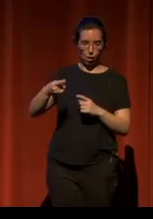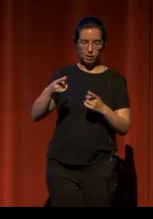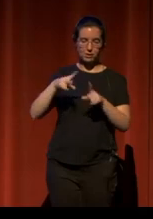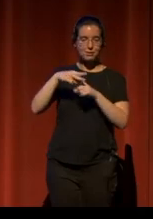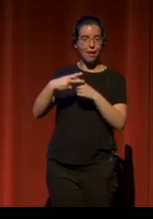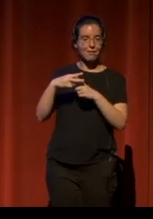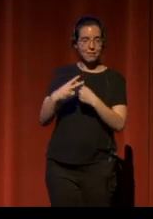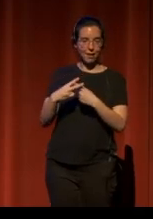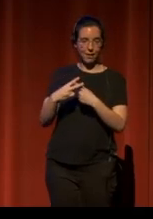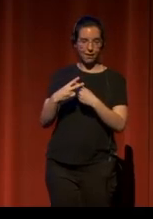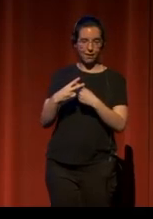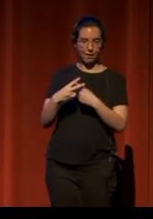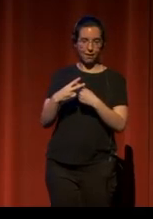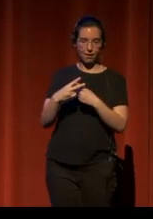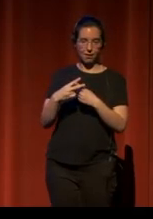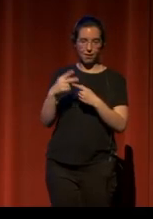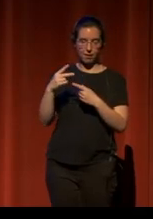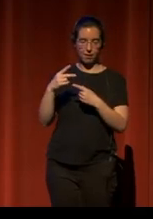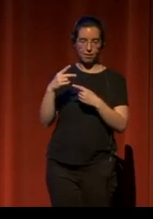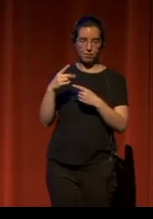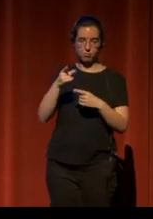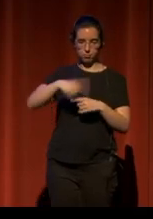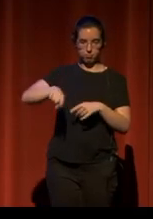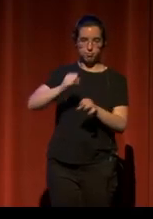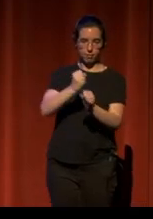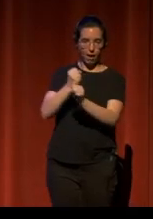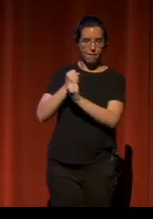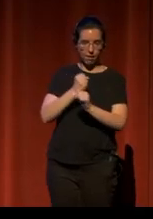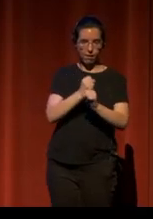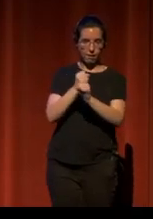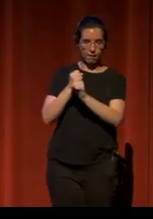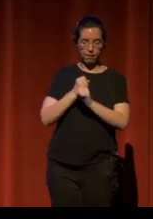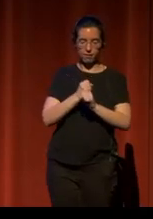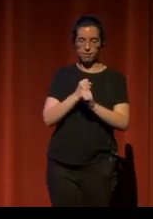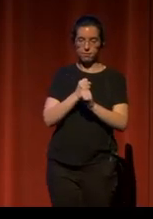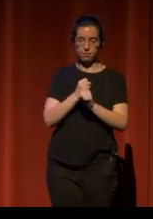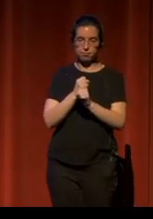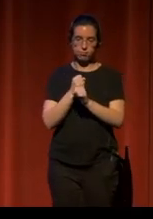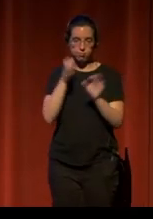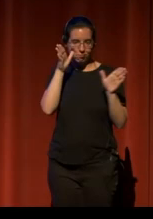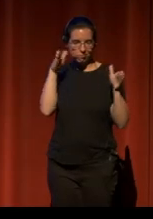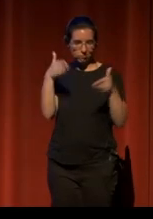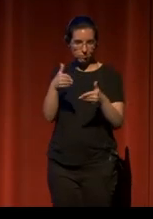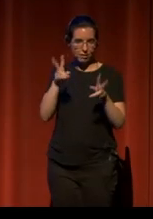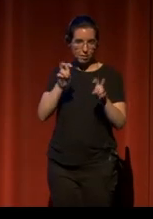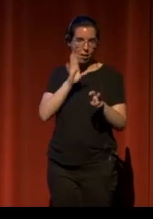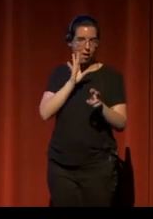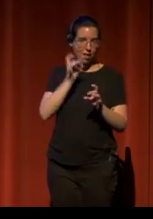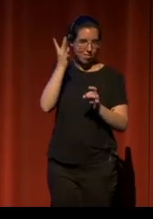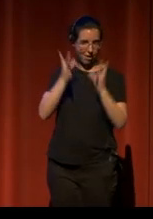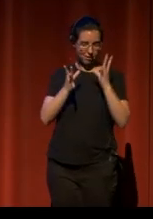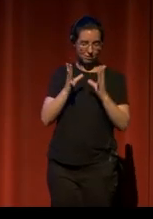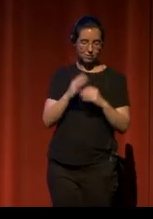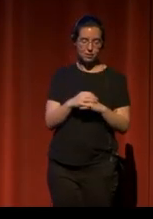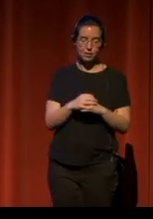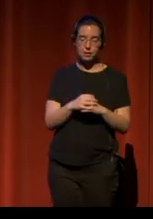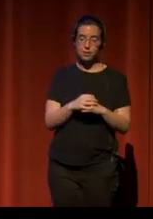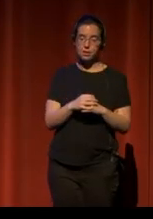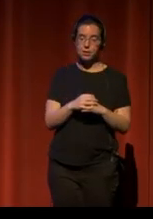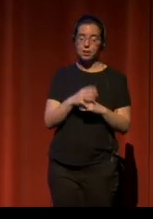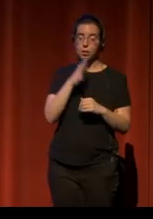taller en el que Vais a a trabajar y abordar un poco Bueno pues Estas ideas no Porque además de